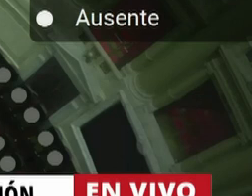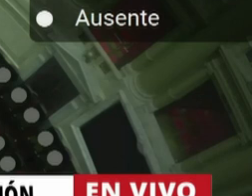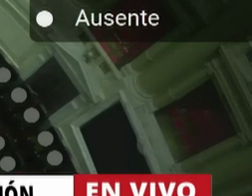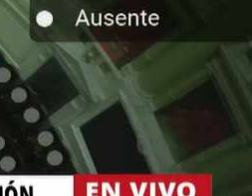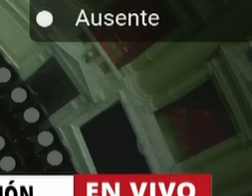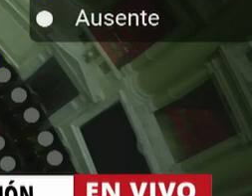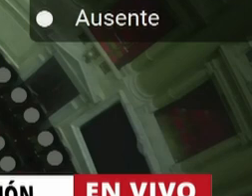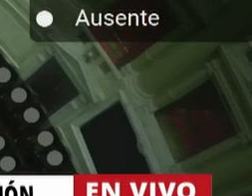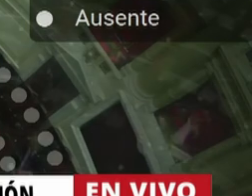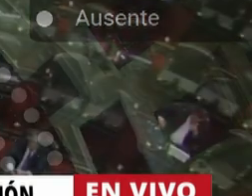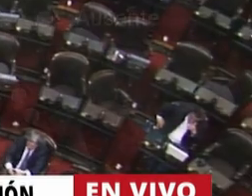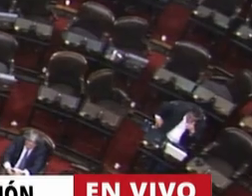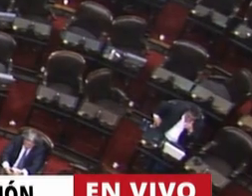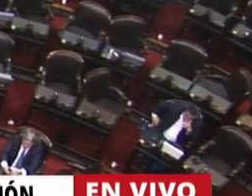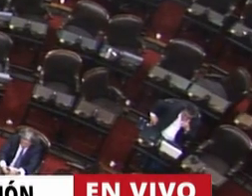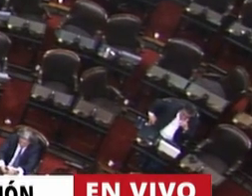k